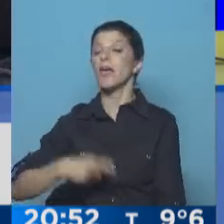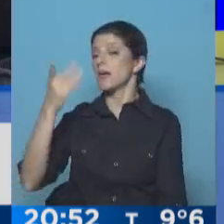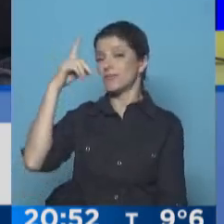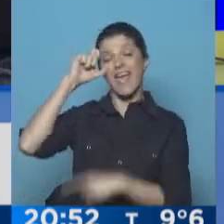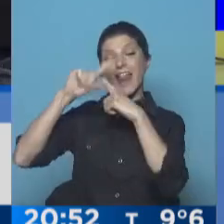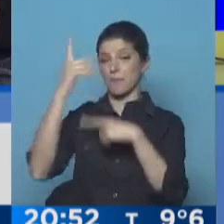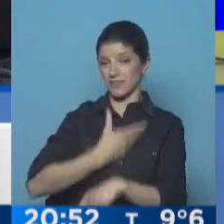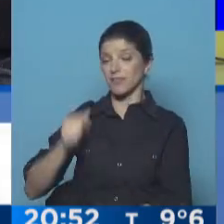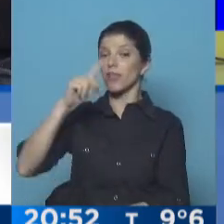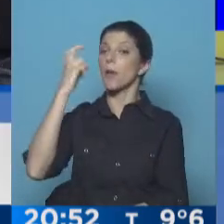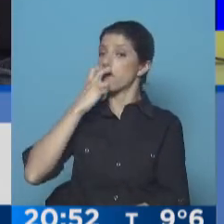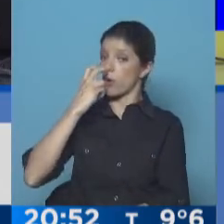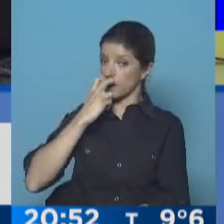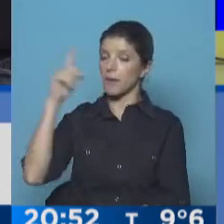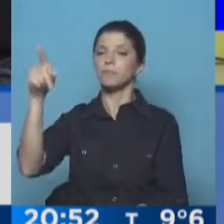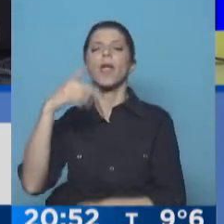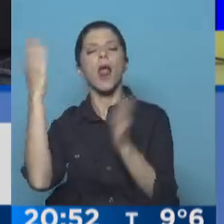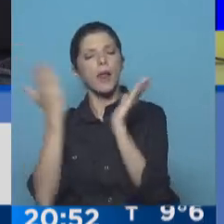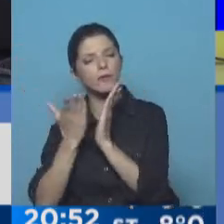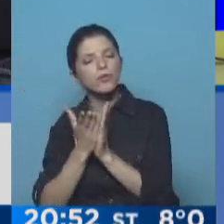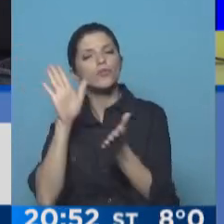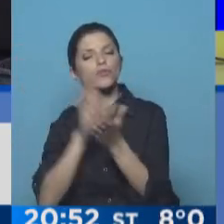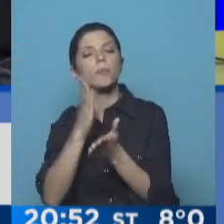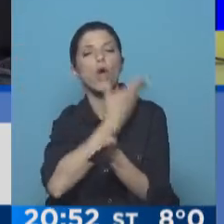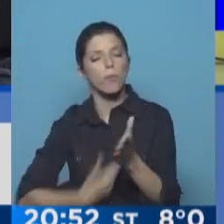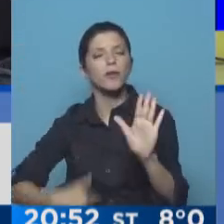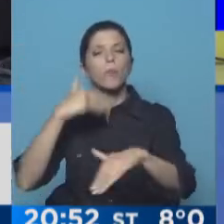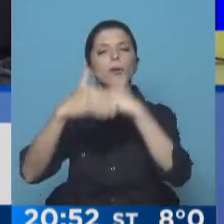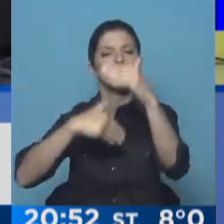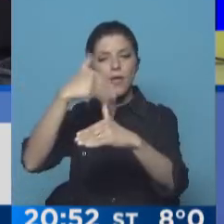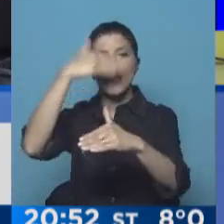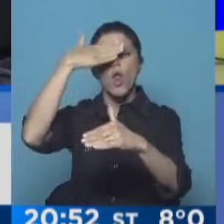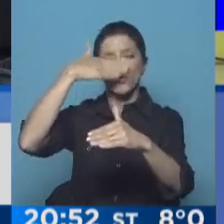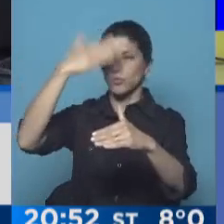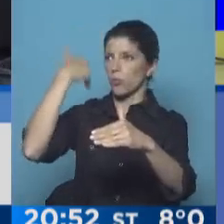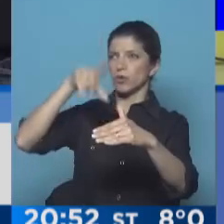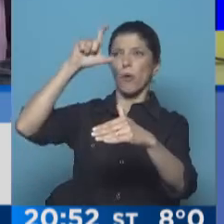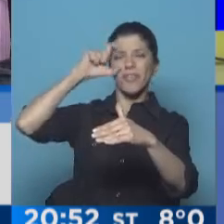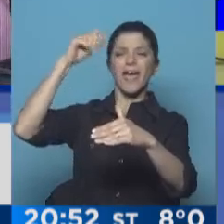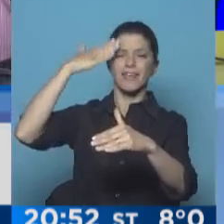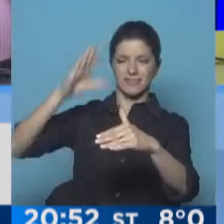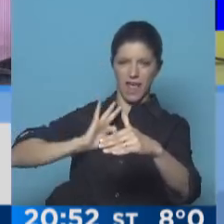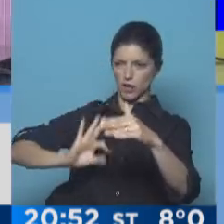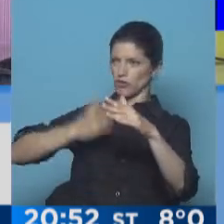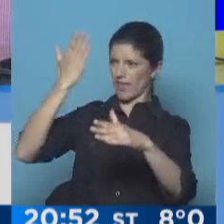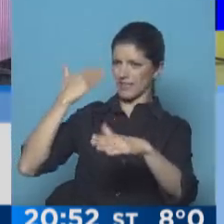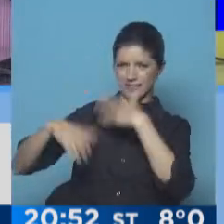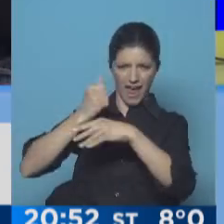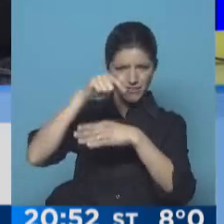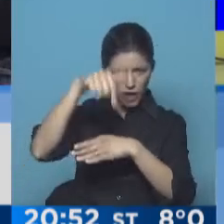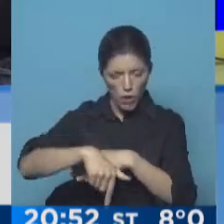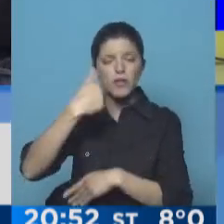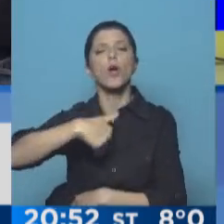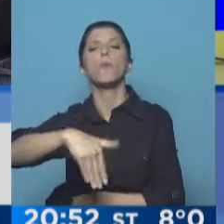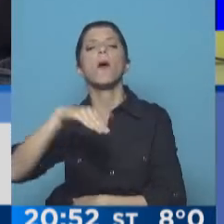la denominaron, analizó lo que pasa con los gobiernos progresistas de los últimos 10, 15 años y planteó cómo esto sigue